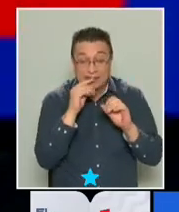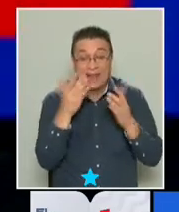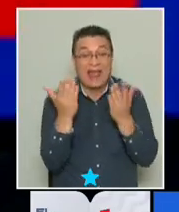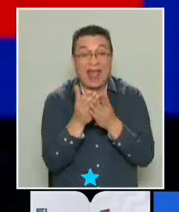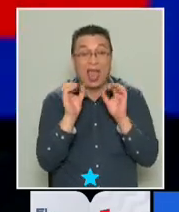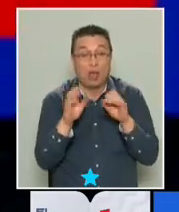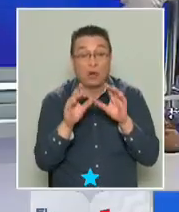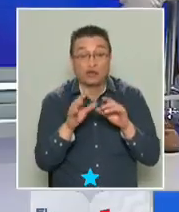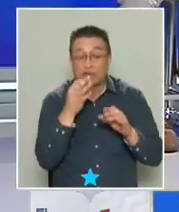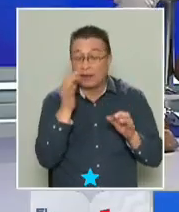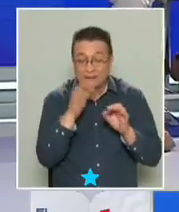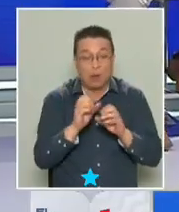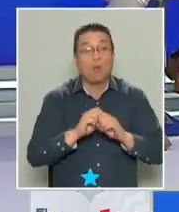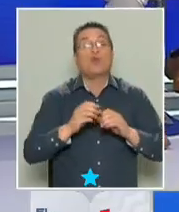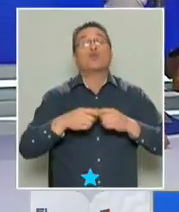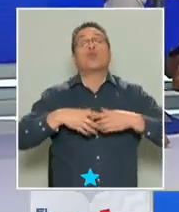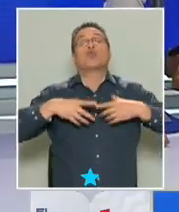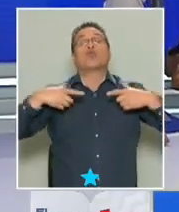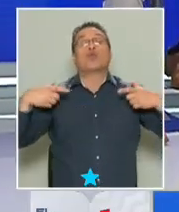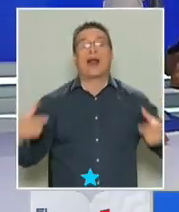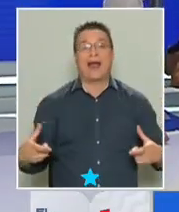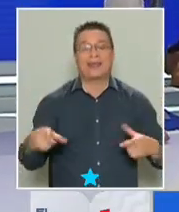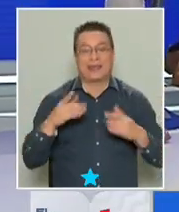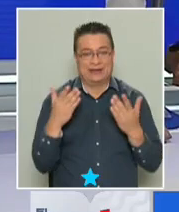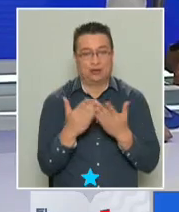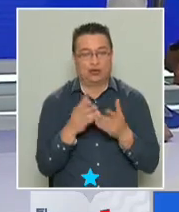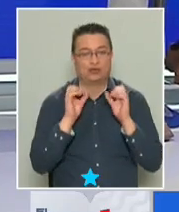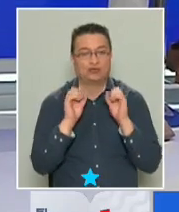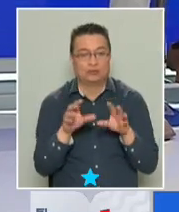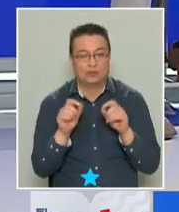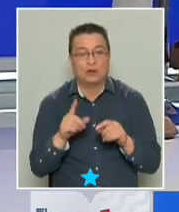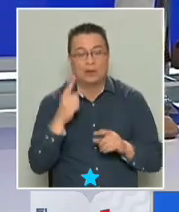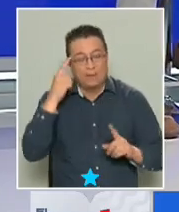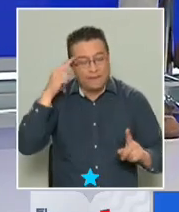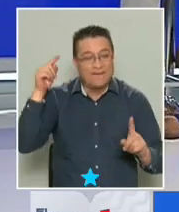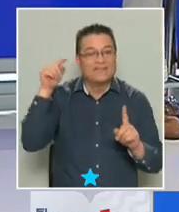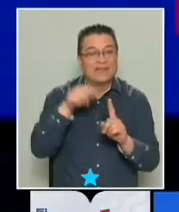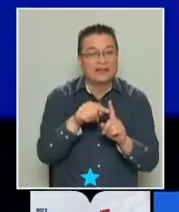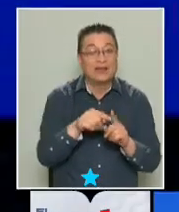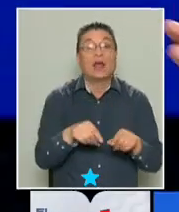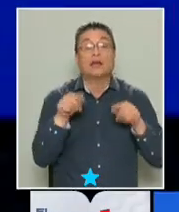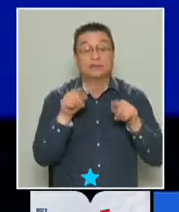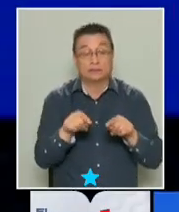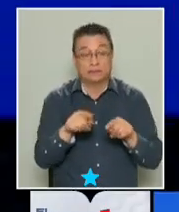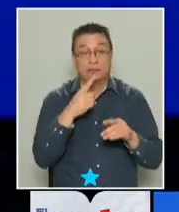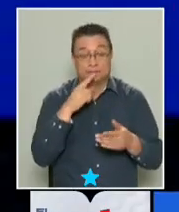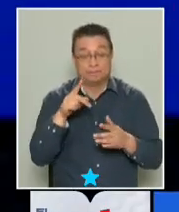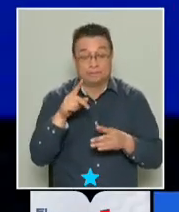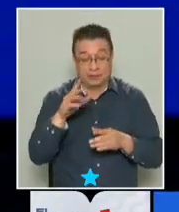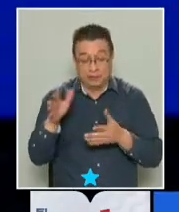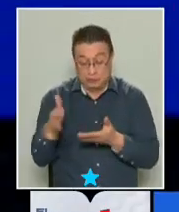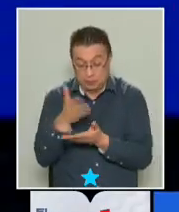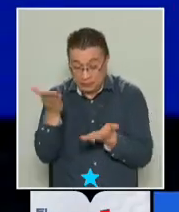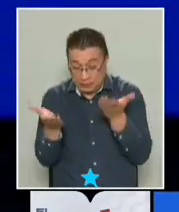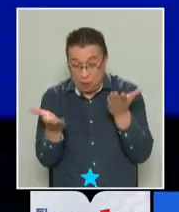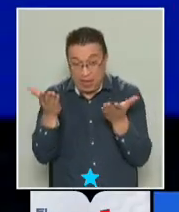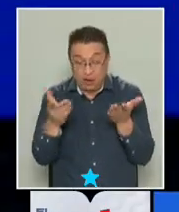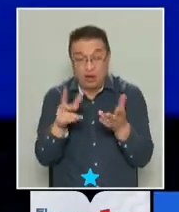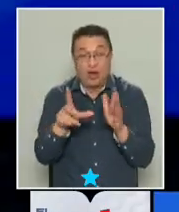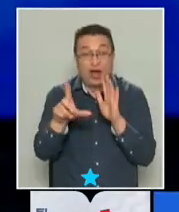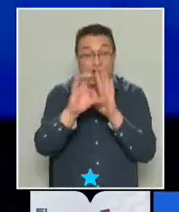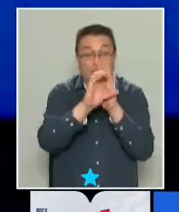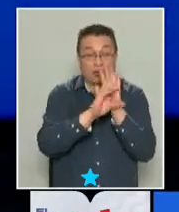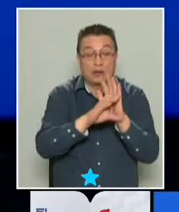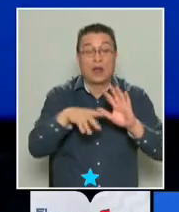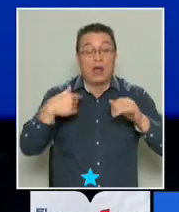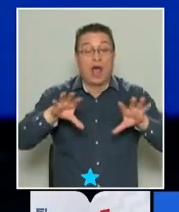educación es muy amplia empresa de formación integral de la persona con cierto fin y ahí toma un texto de derecho comparado del del pacto